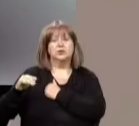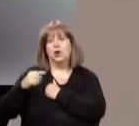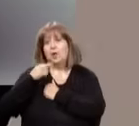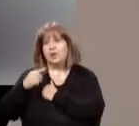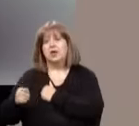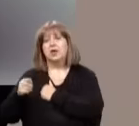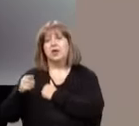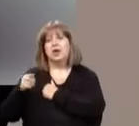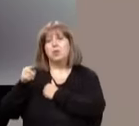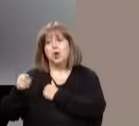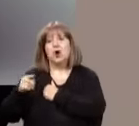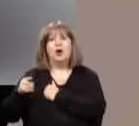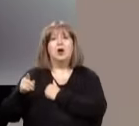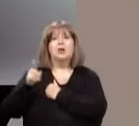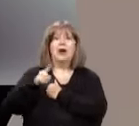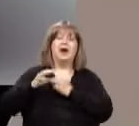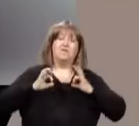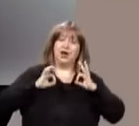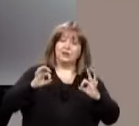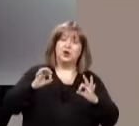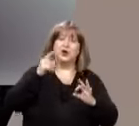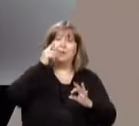a pasar las vacaciones con su papá.